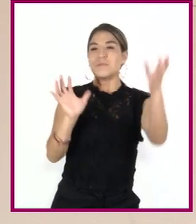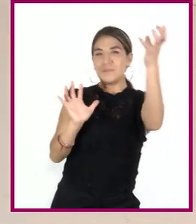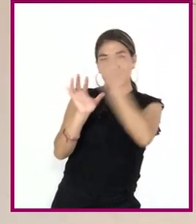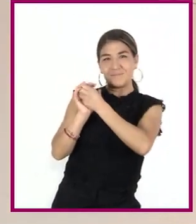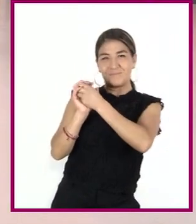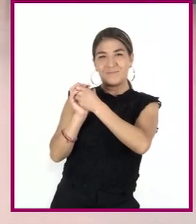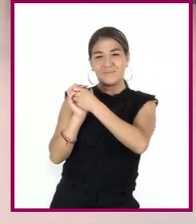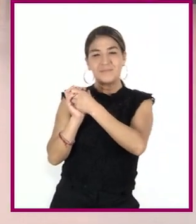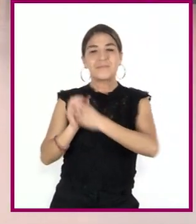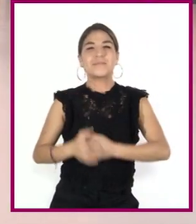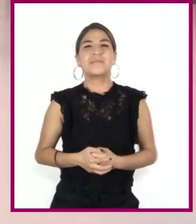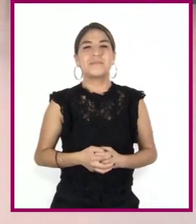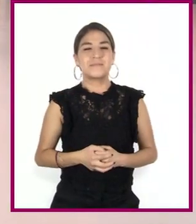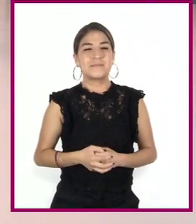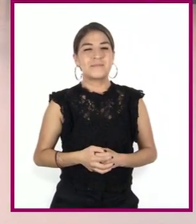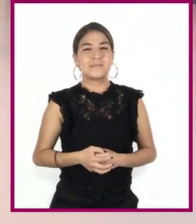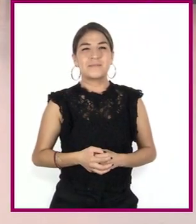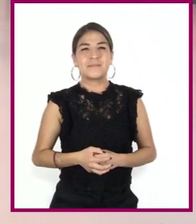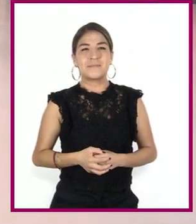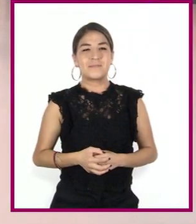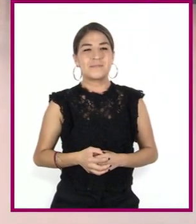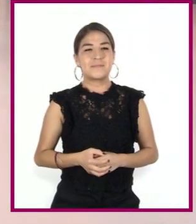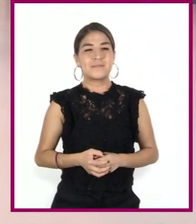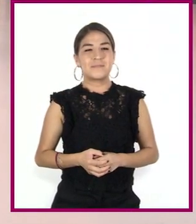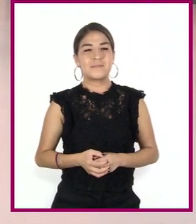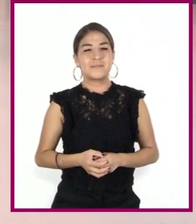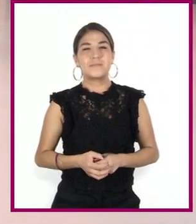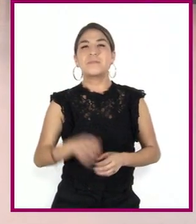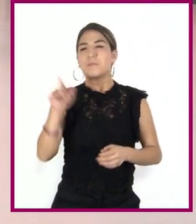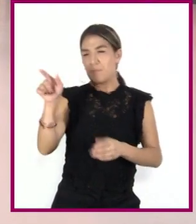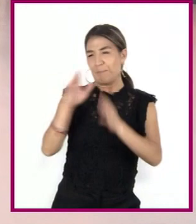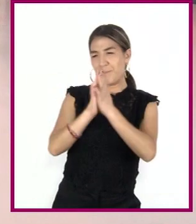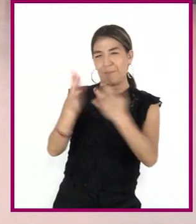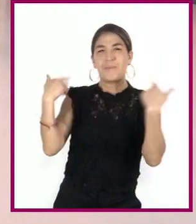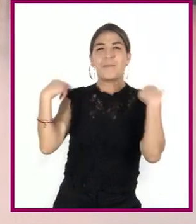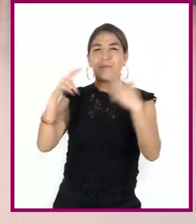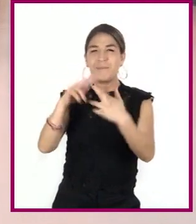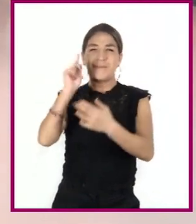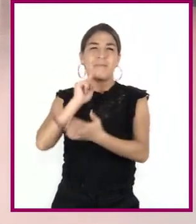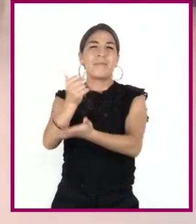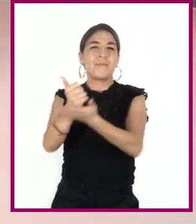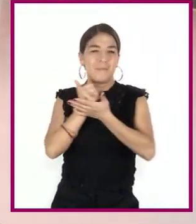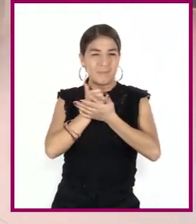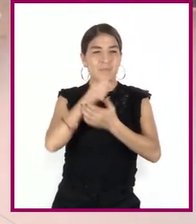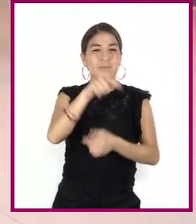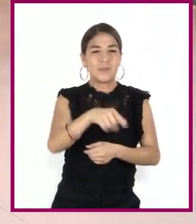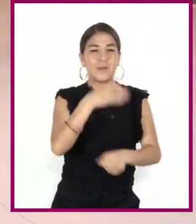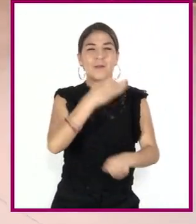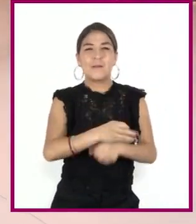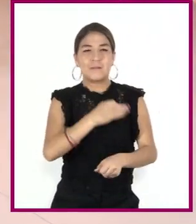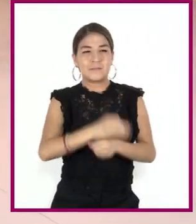Al receptor. Entonces, Xochitl, ¿sí? ¿Me ayudas colocando